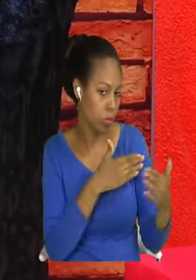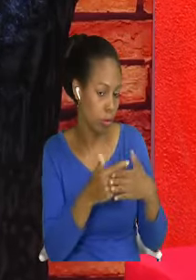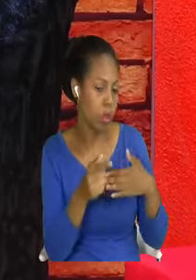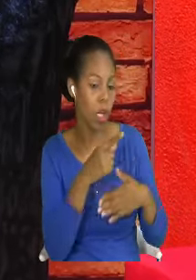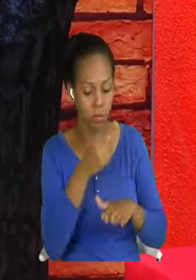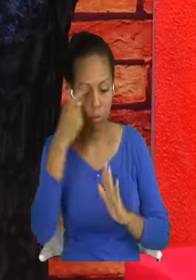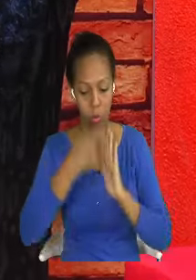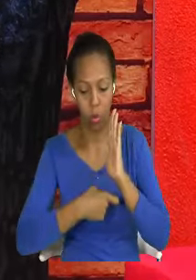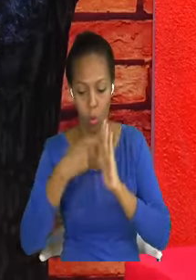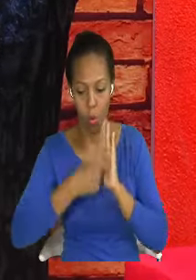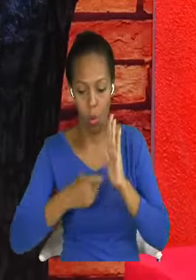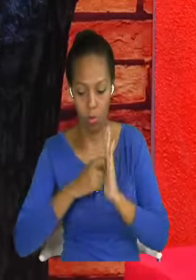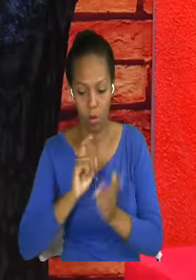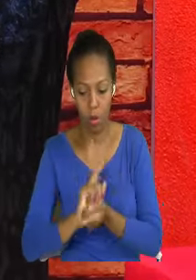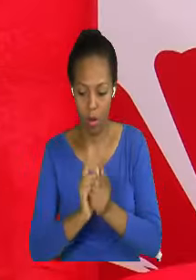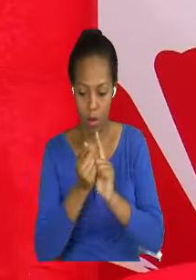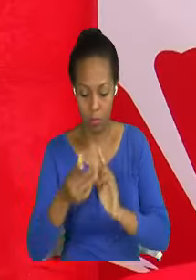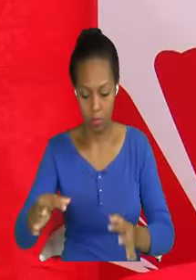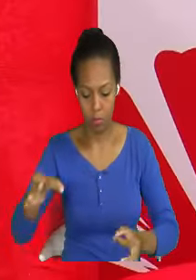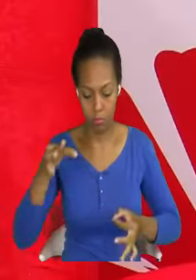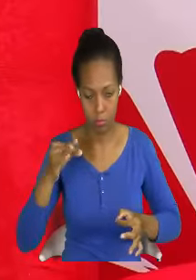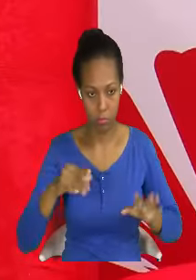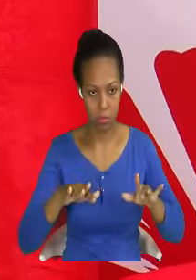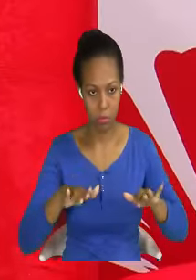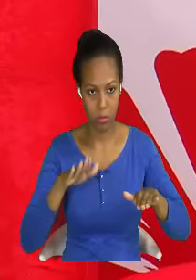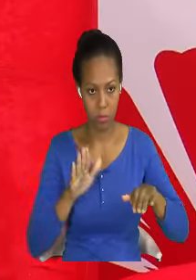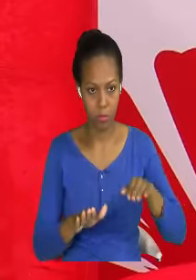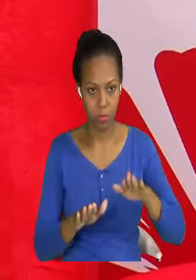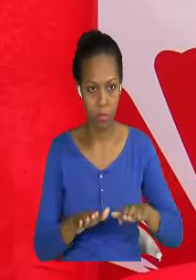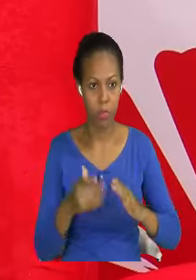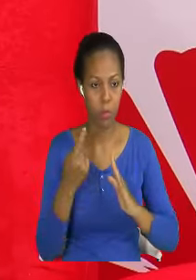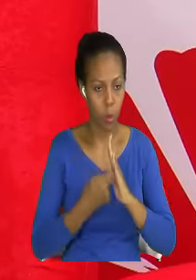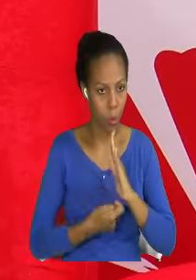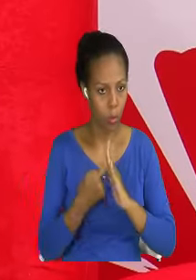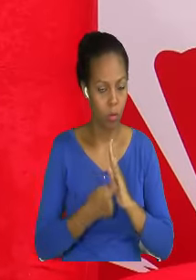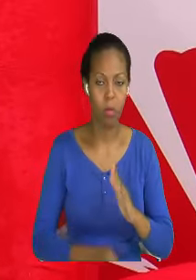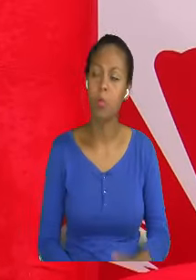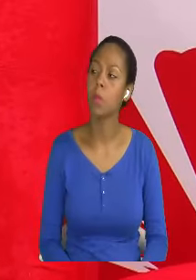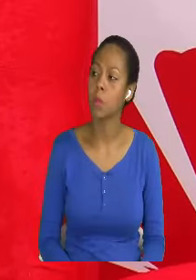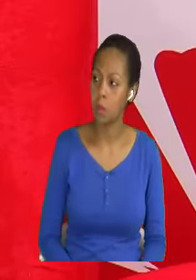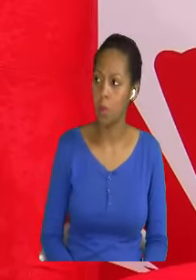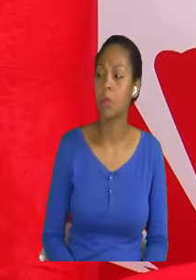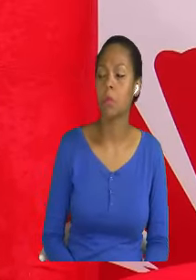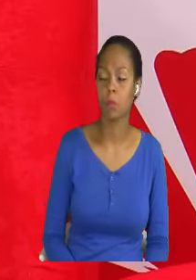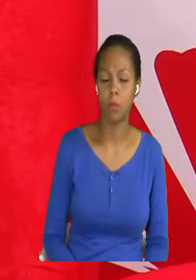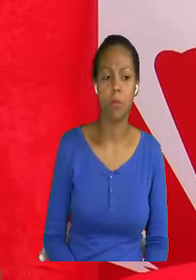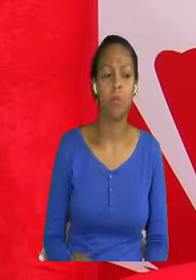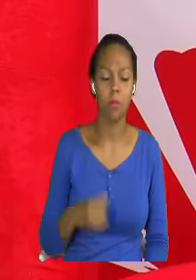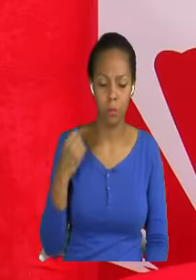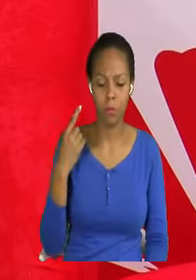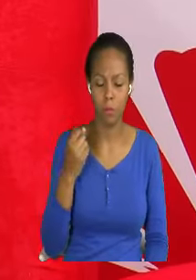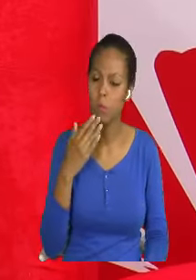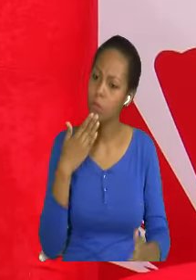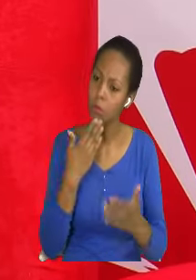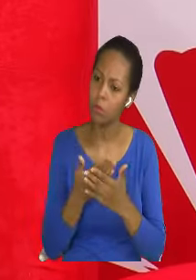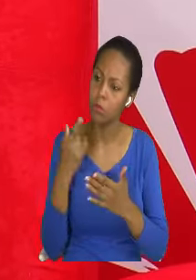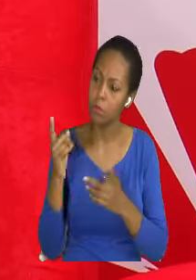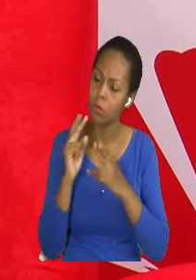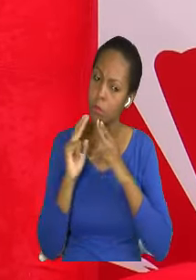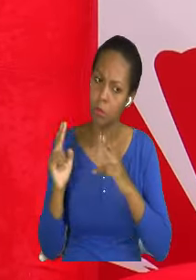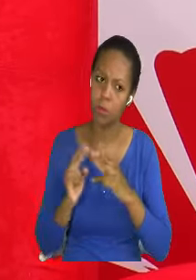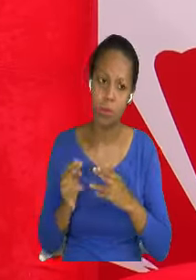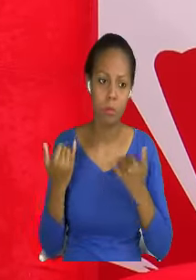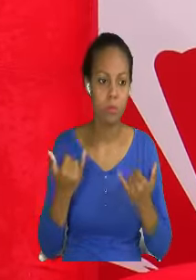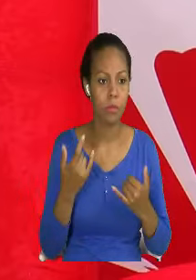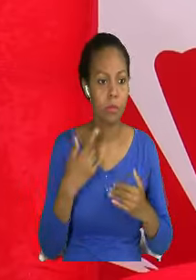civil. Bueno, muchísimas gracias a la doctora Viviana por haber respondido el interrogante de nuestros televidentes. Y bueno, yo sigo aquí con Luisa y